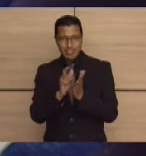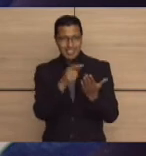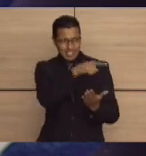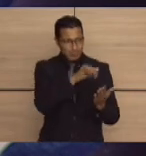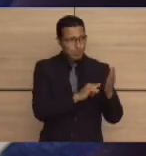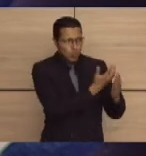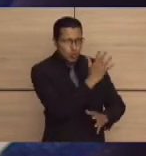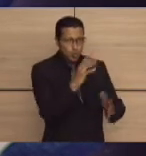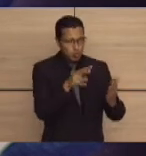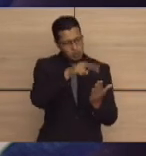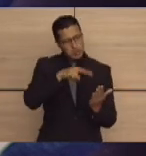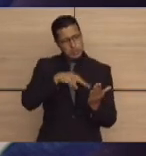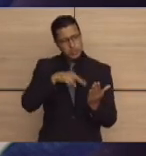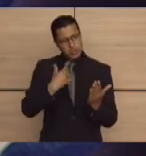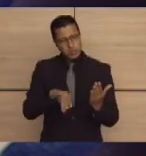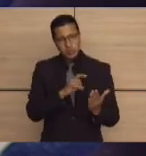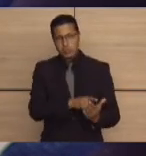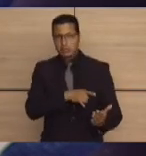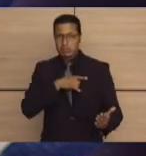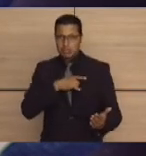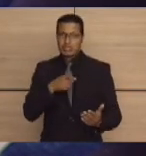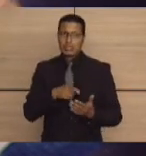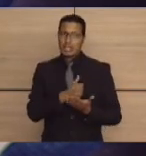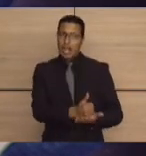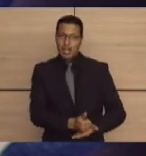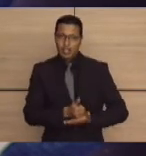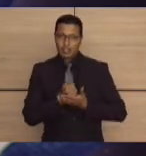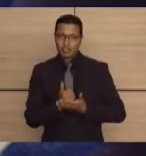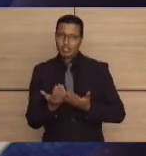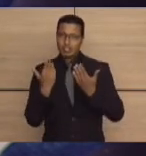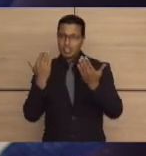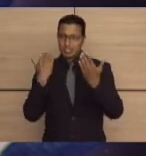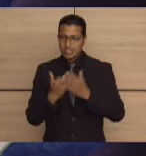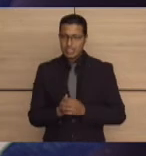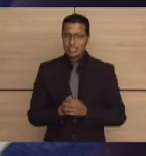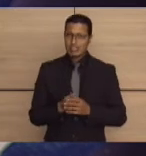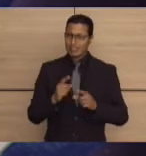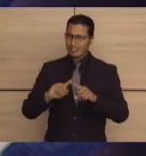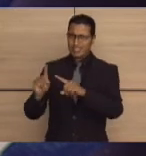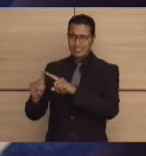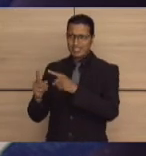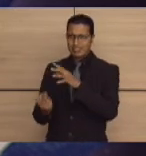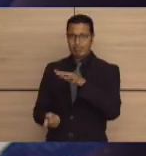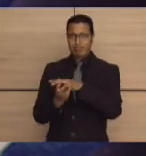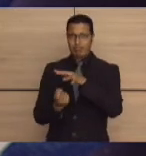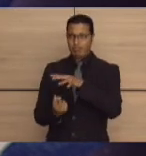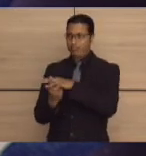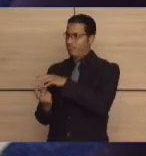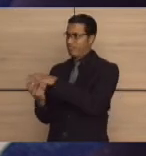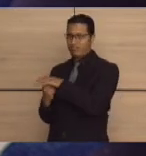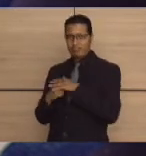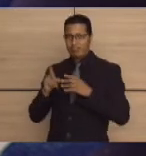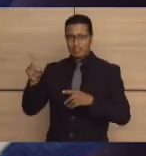Y Rimbaud leyó a Humboldt y eso nutrió de alguna manera toda esa imaginería y esa pasión